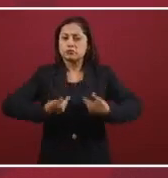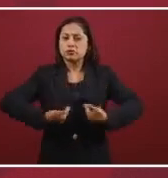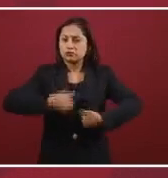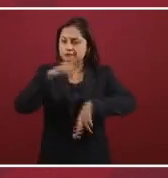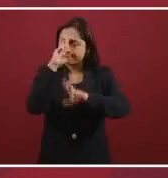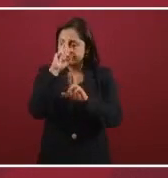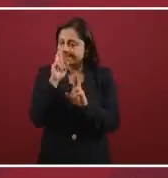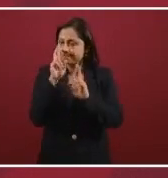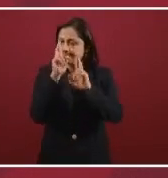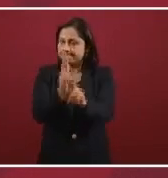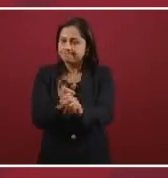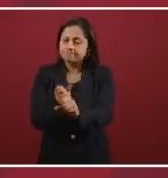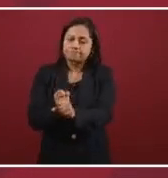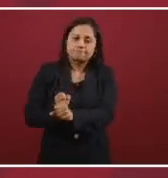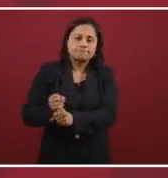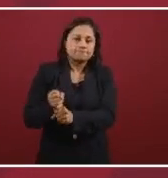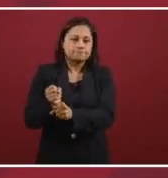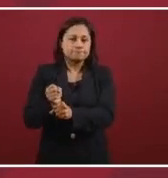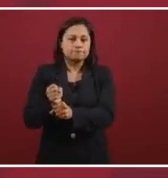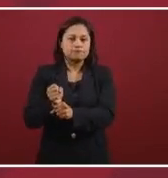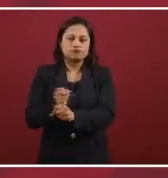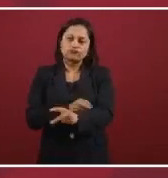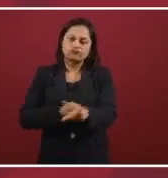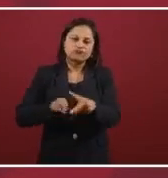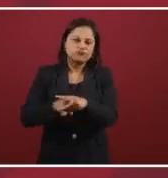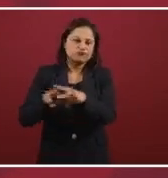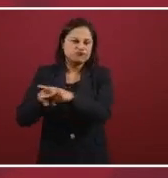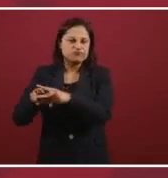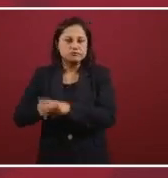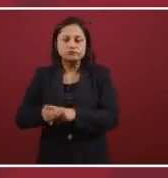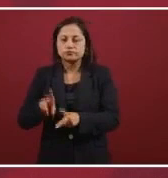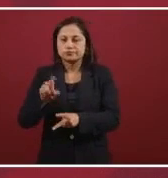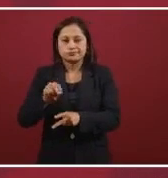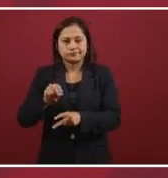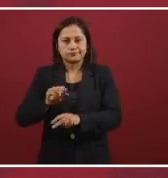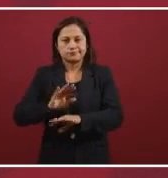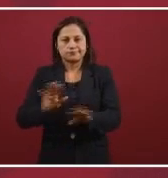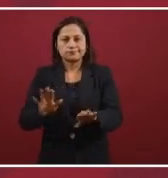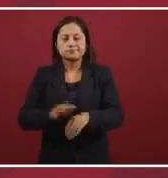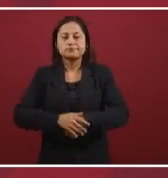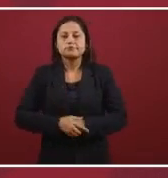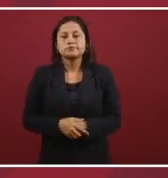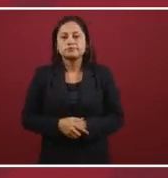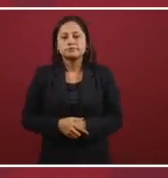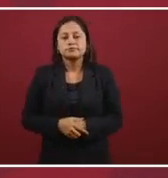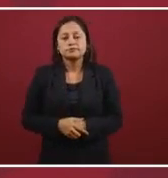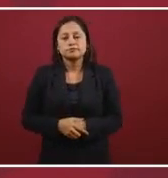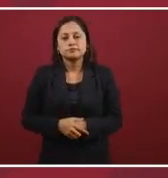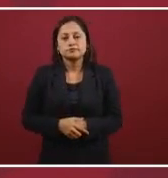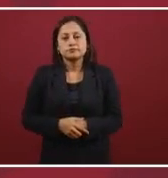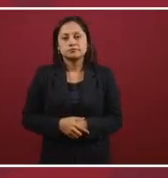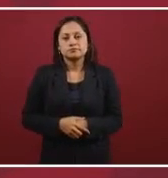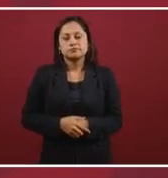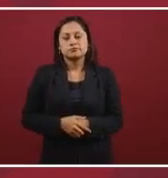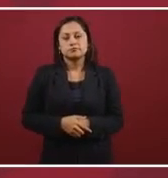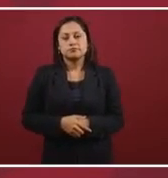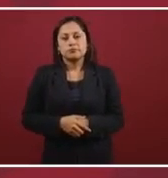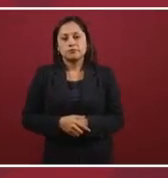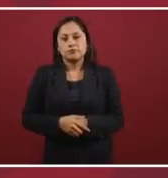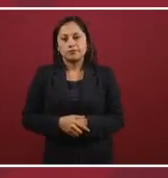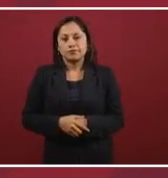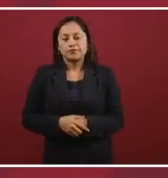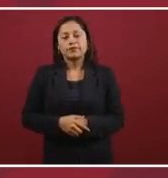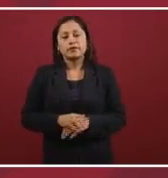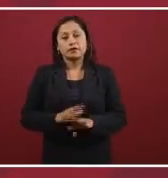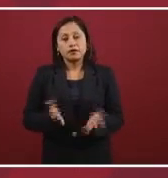no haya masacres, que el Estado, como ha sucedido, deje